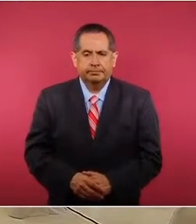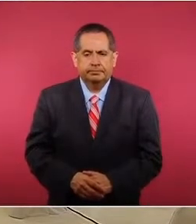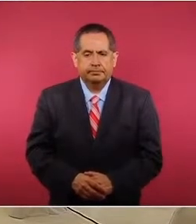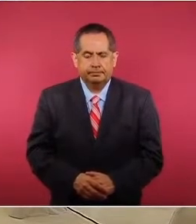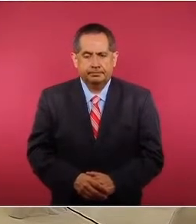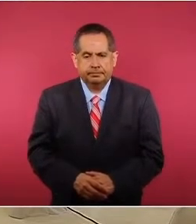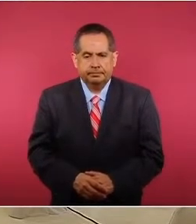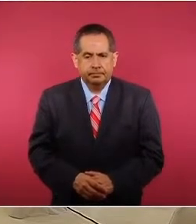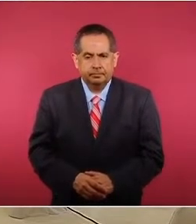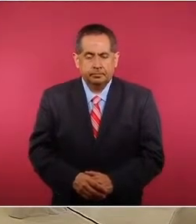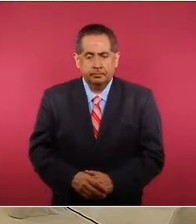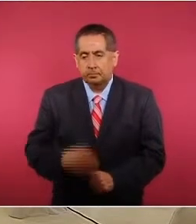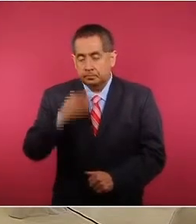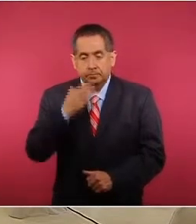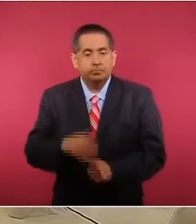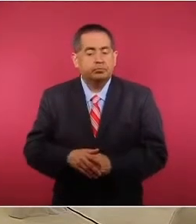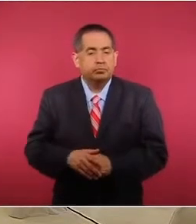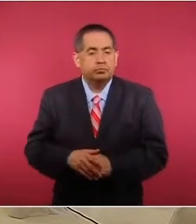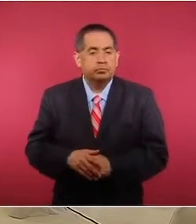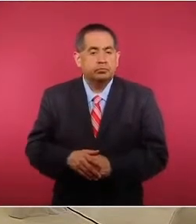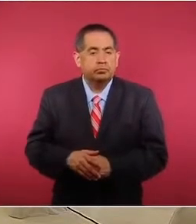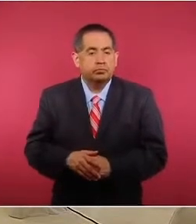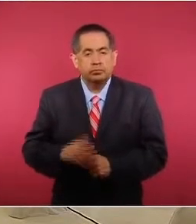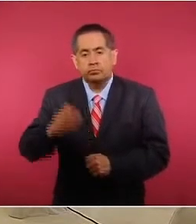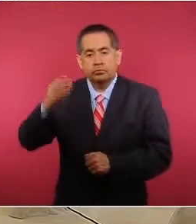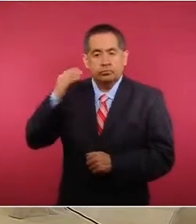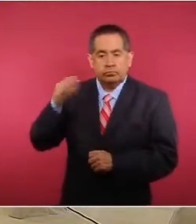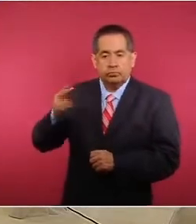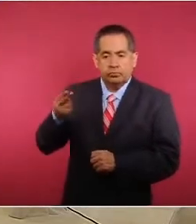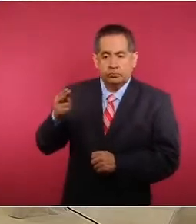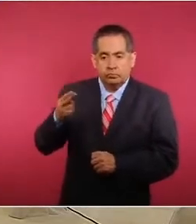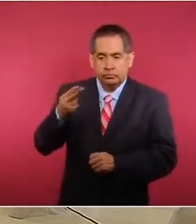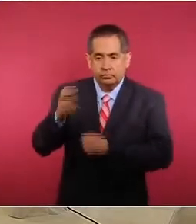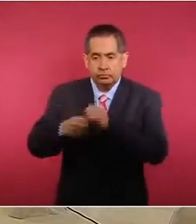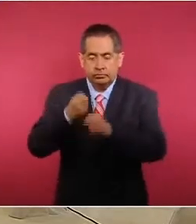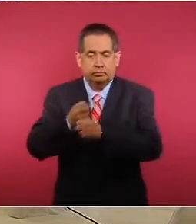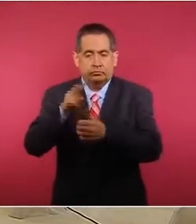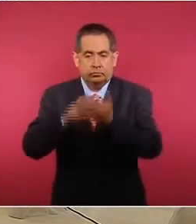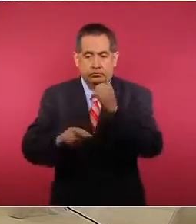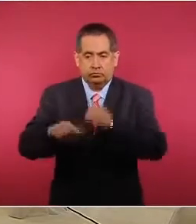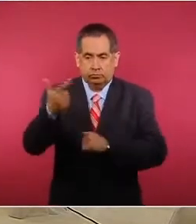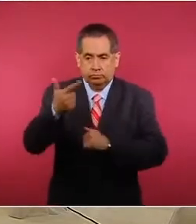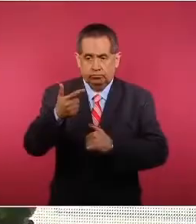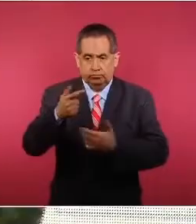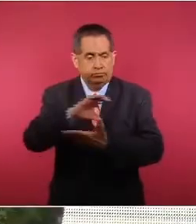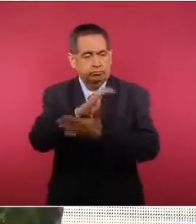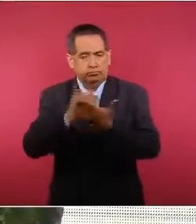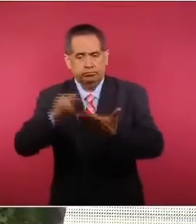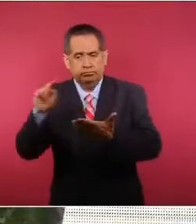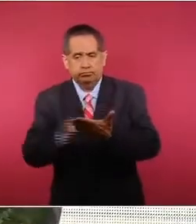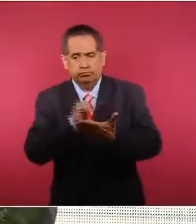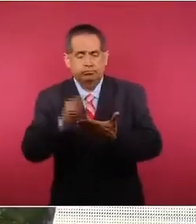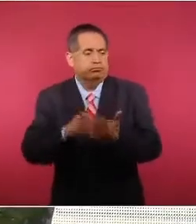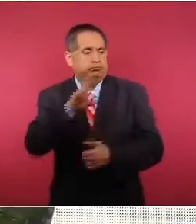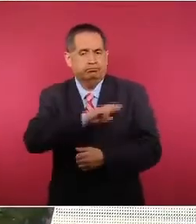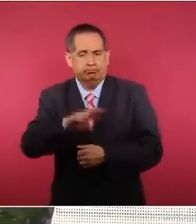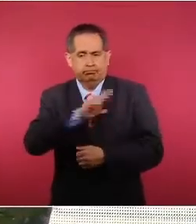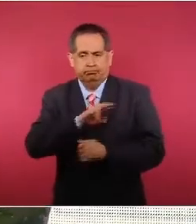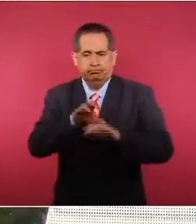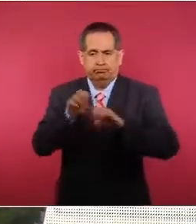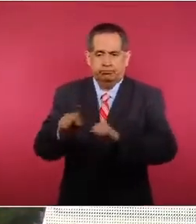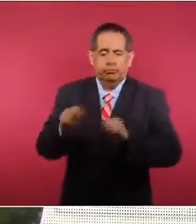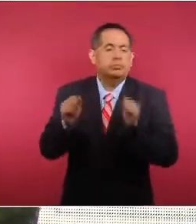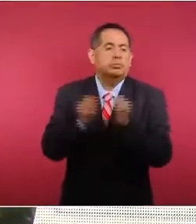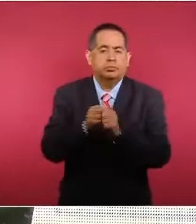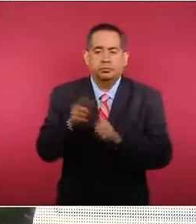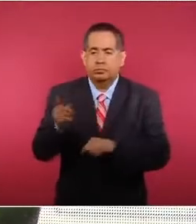Bien, en noviembre del 2012 se suscribió un contrato de arrendamiento financiero entre